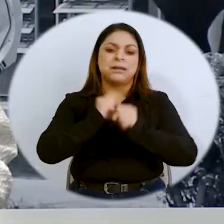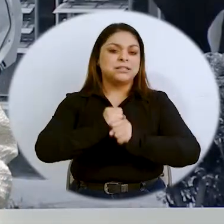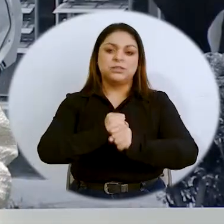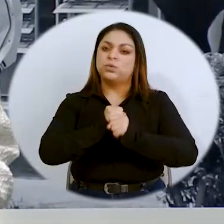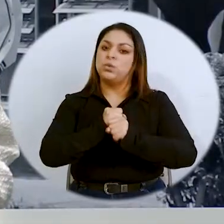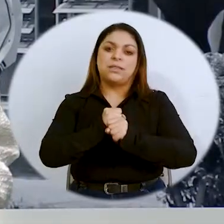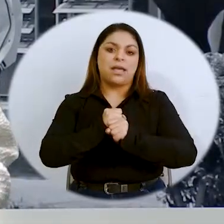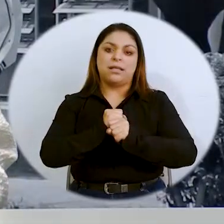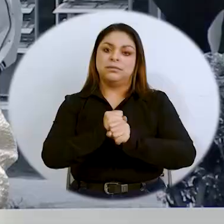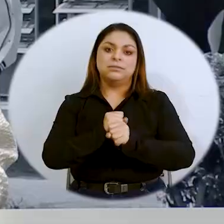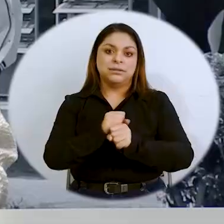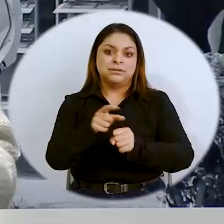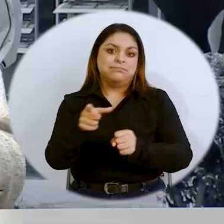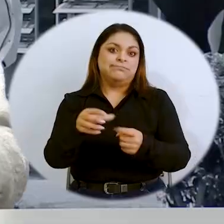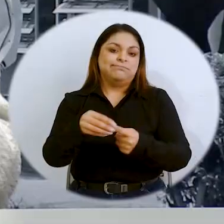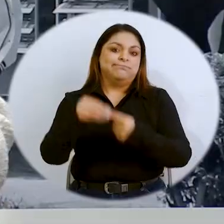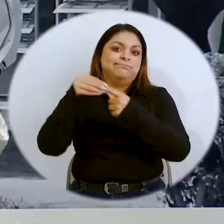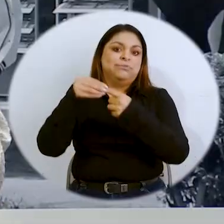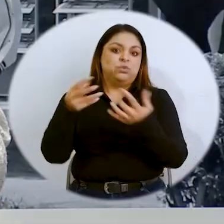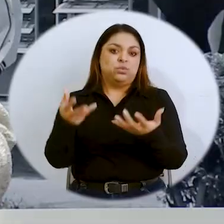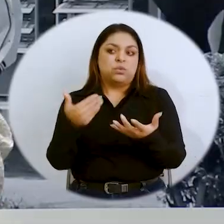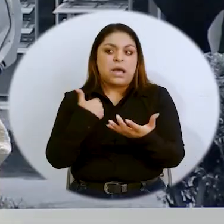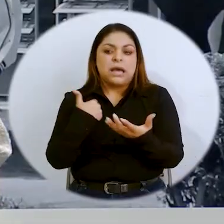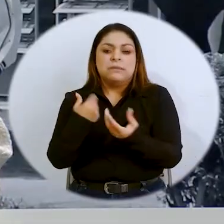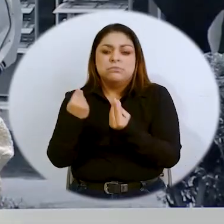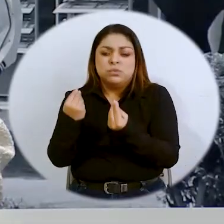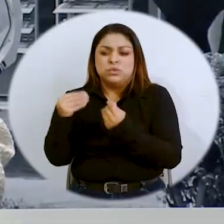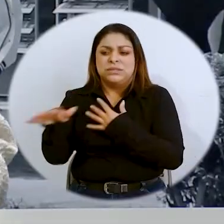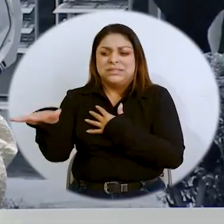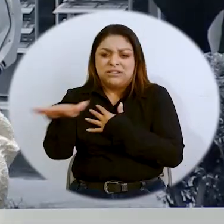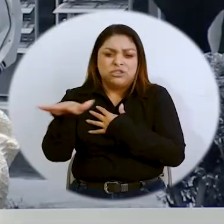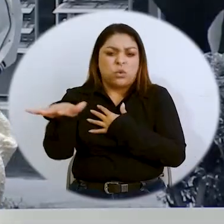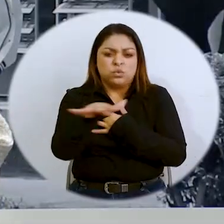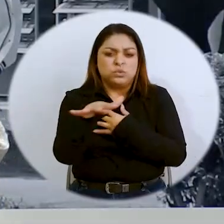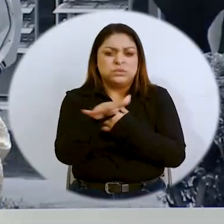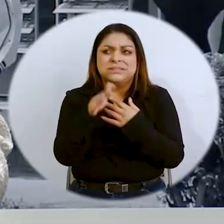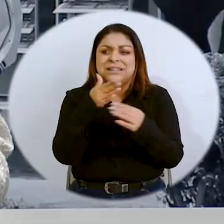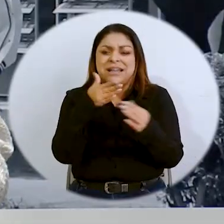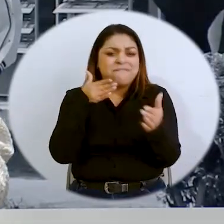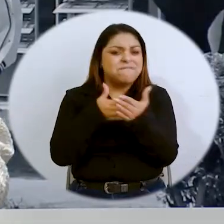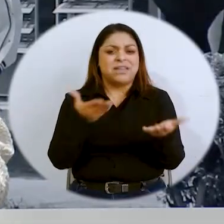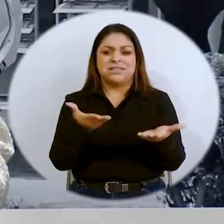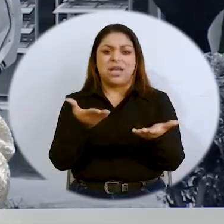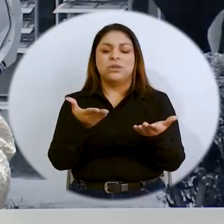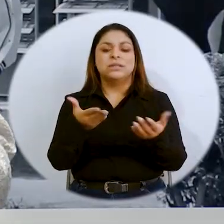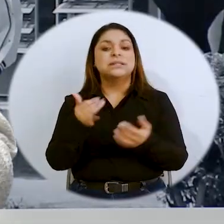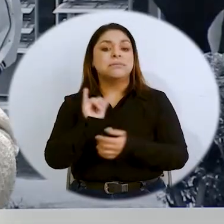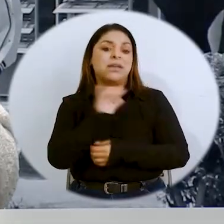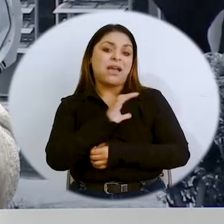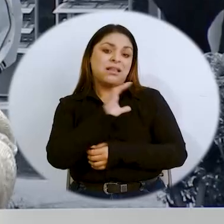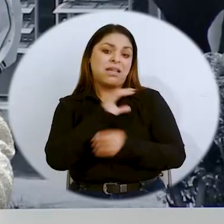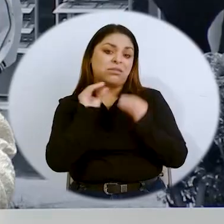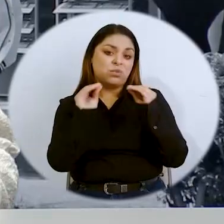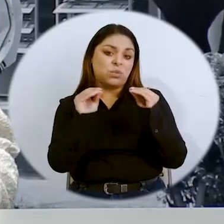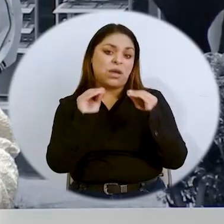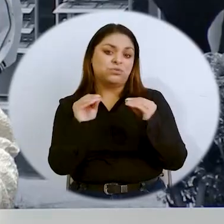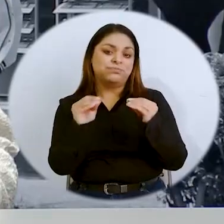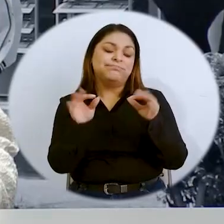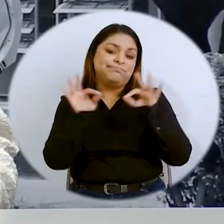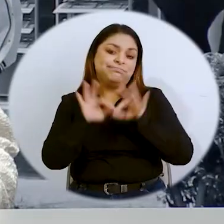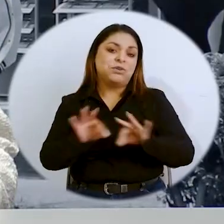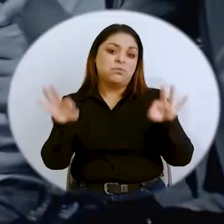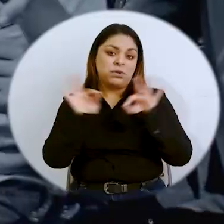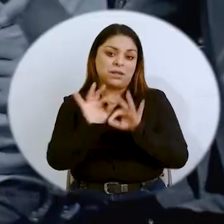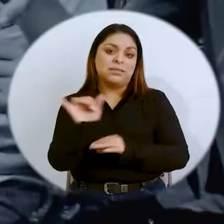tema de la inseguridad. Sabemos dónde hay grupos, o sea, territorios muy afectados. El tema de la calidad de la